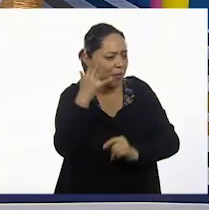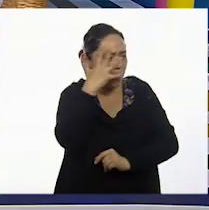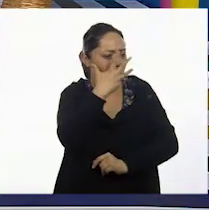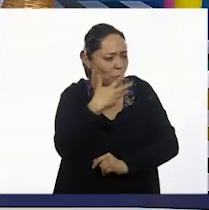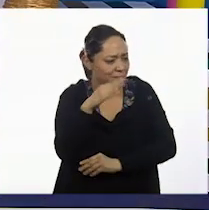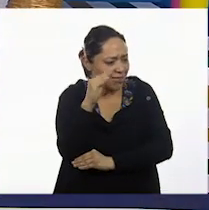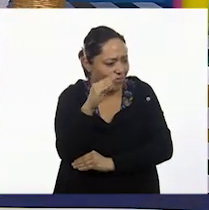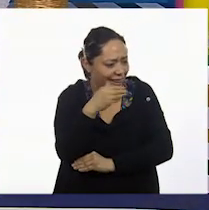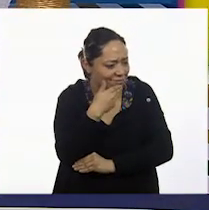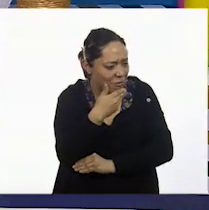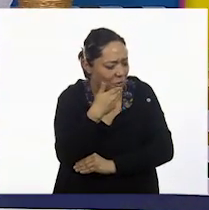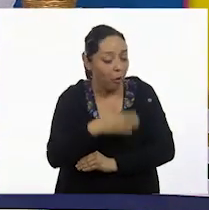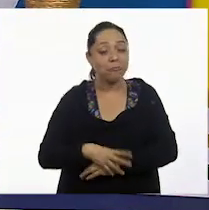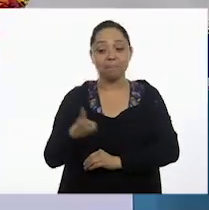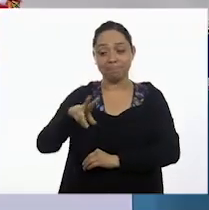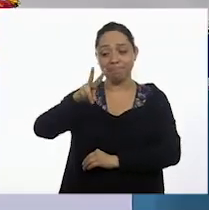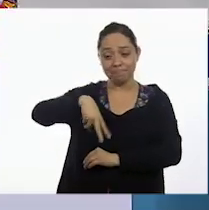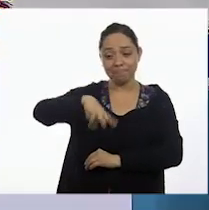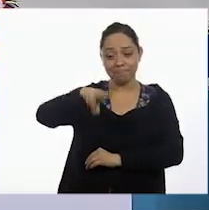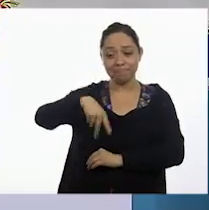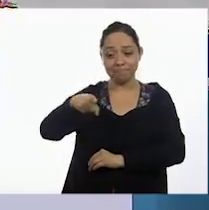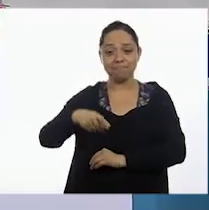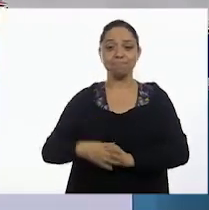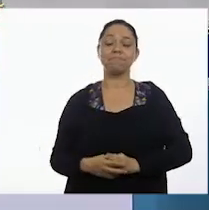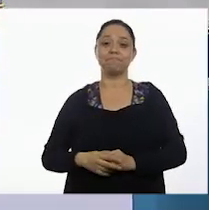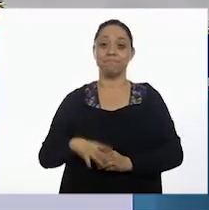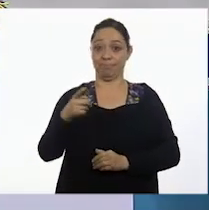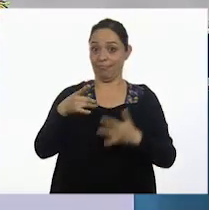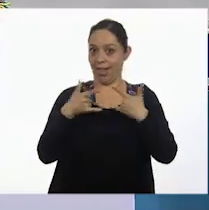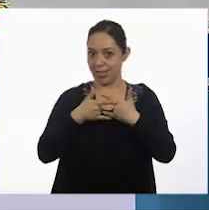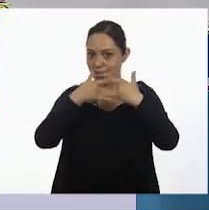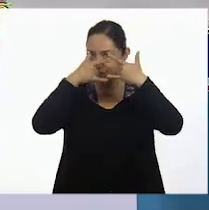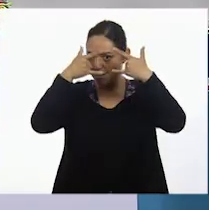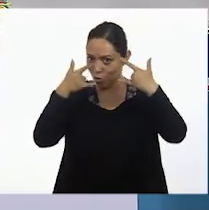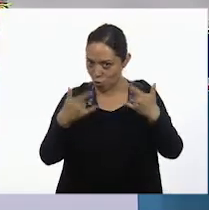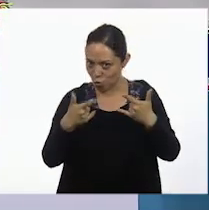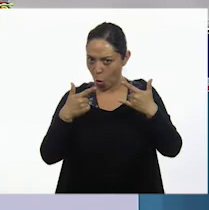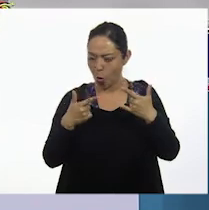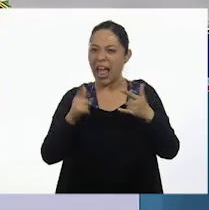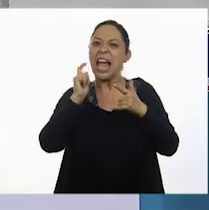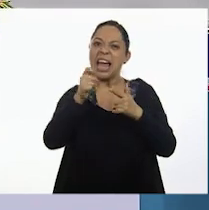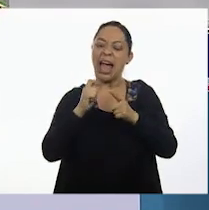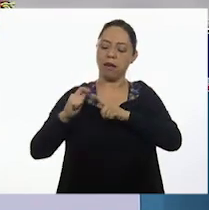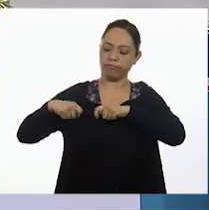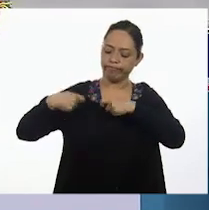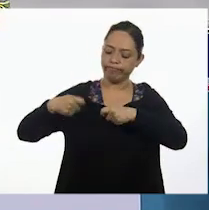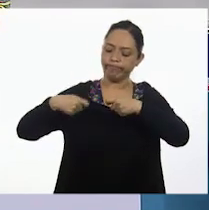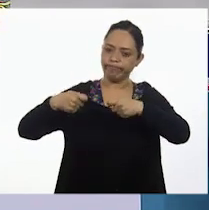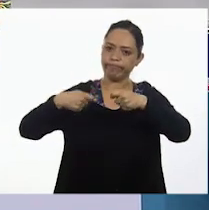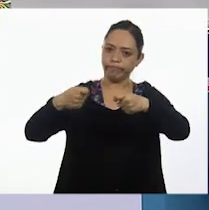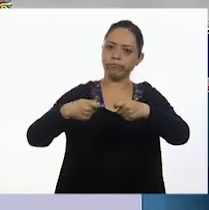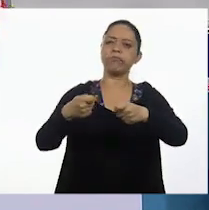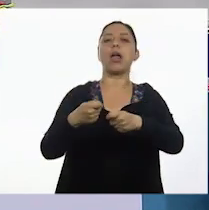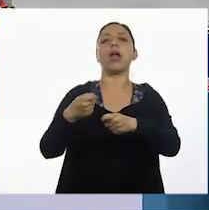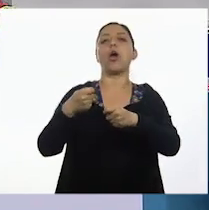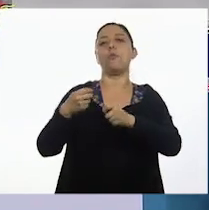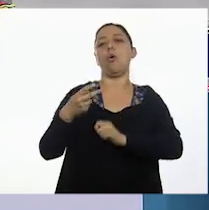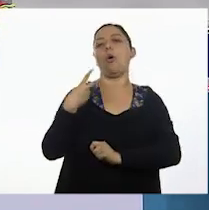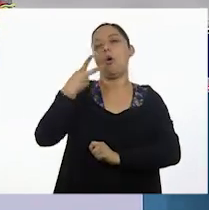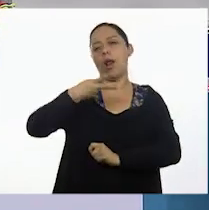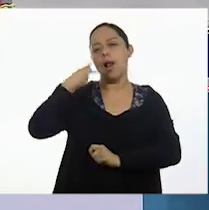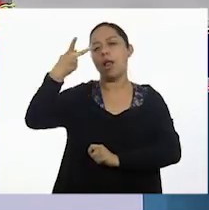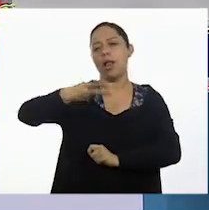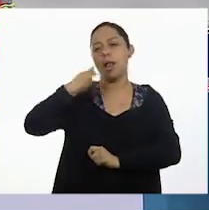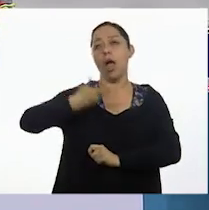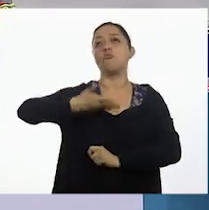es cierto. Muy bien, Ton. Esta leyenda, como muchas otras, derivan de la tradición oral del México prehispánico. Y era la forma